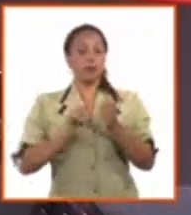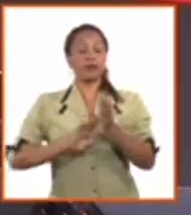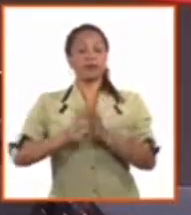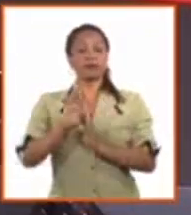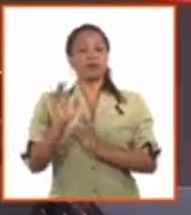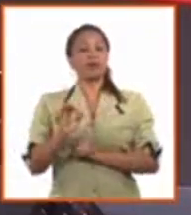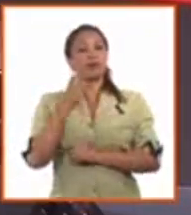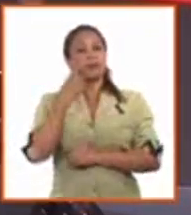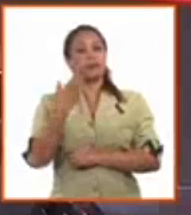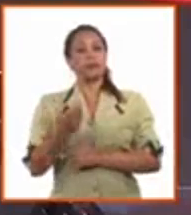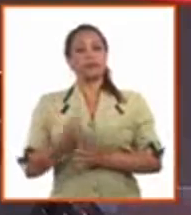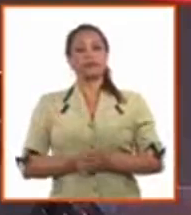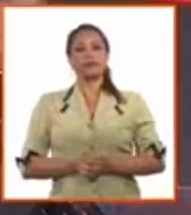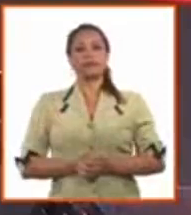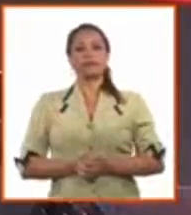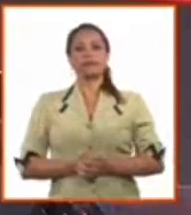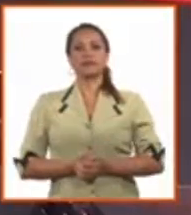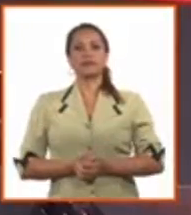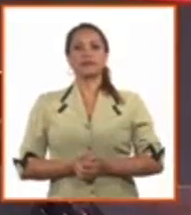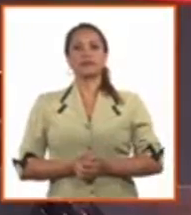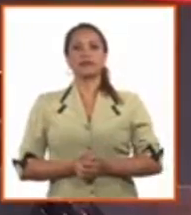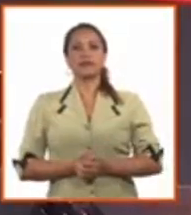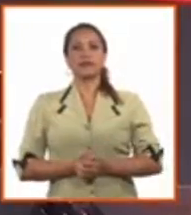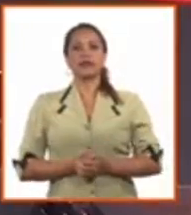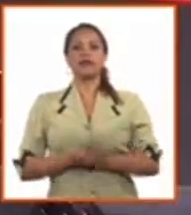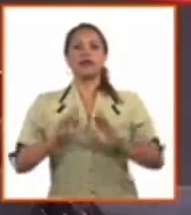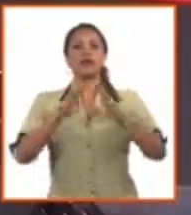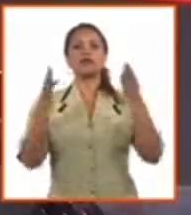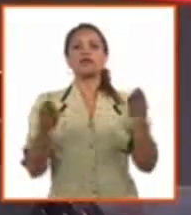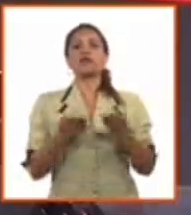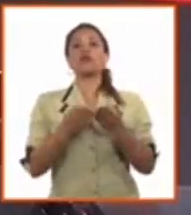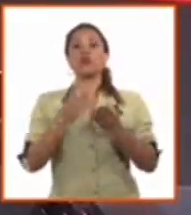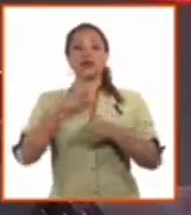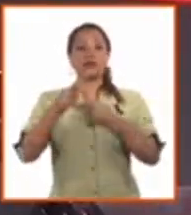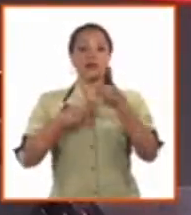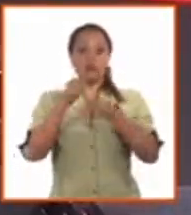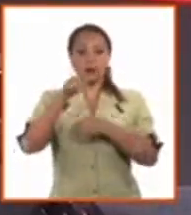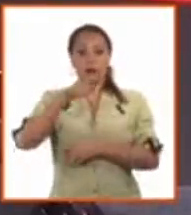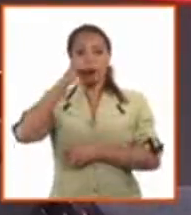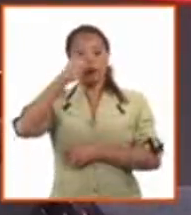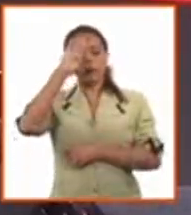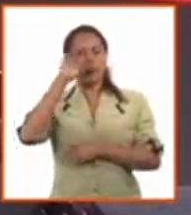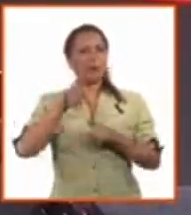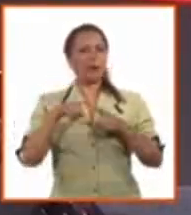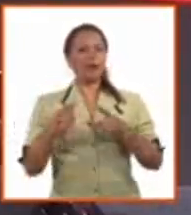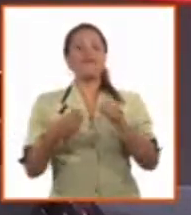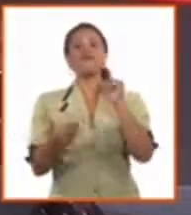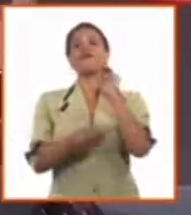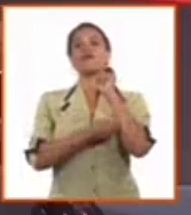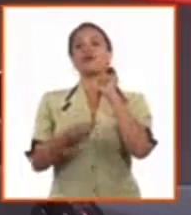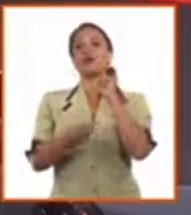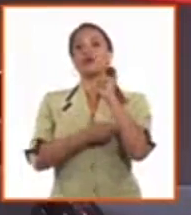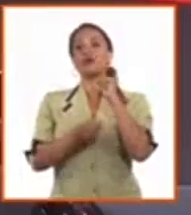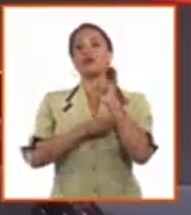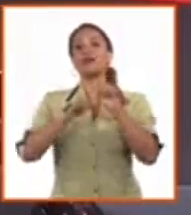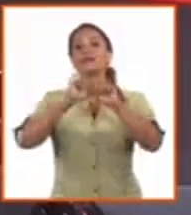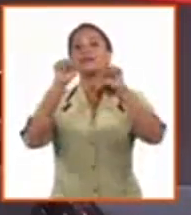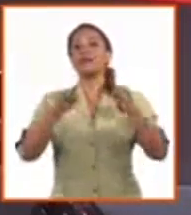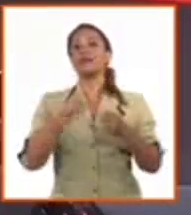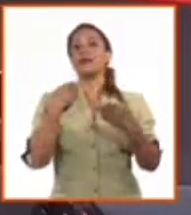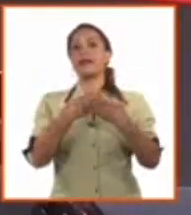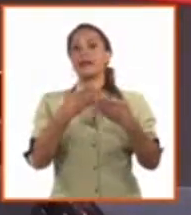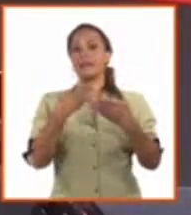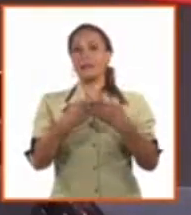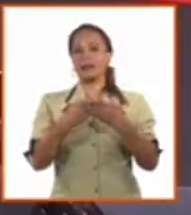y bueno eso en el entorno que se ha creado a nivel de país para fortalecer al